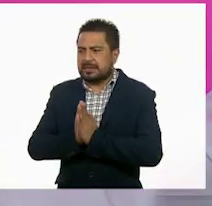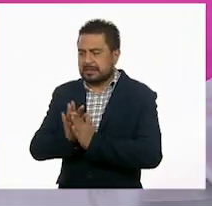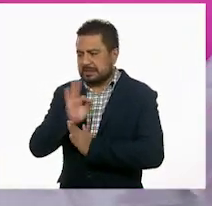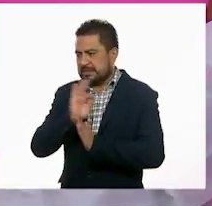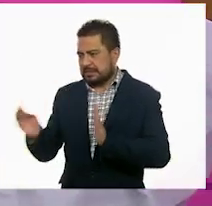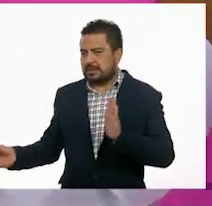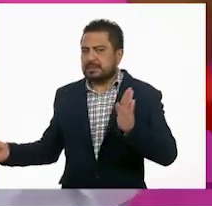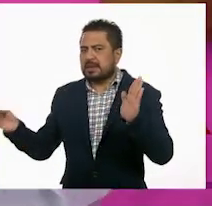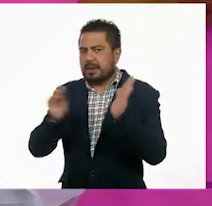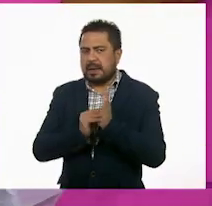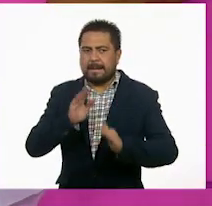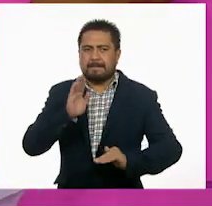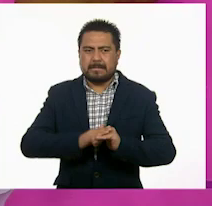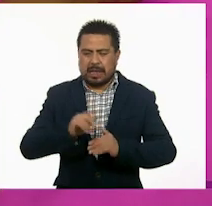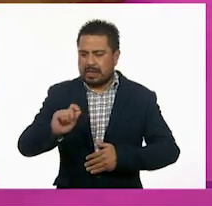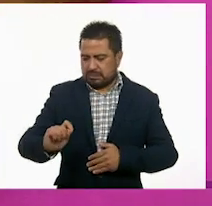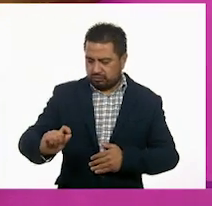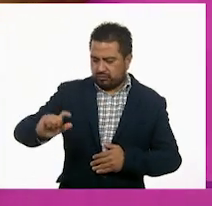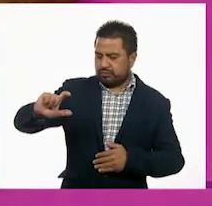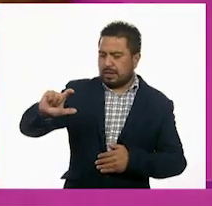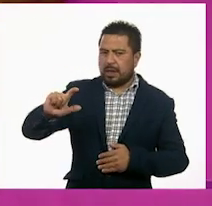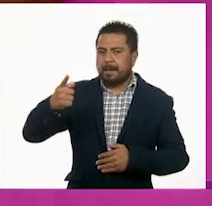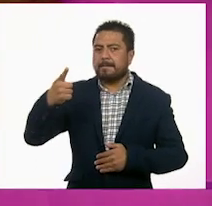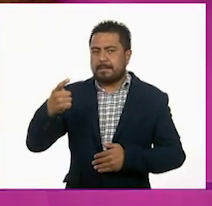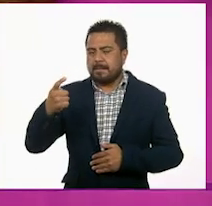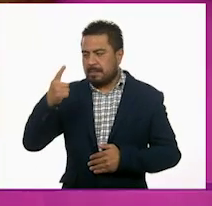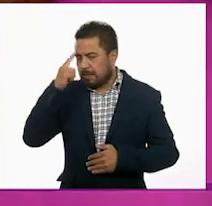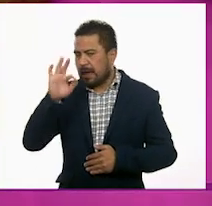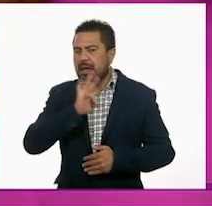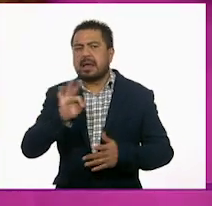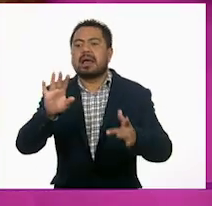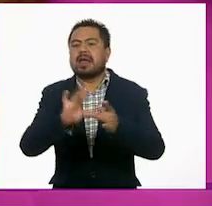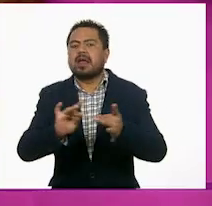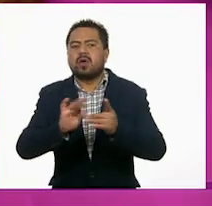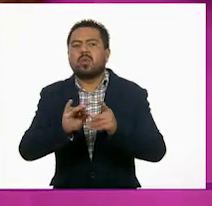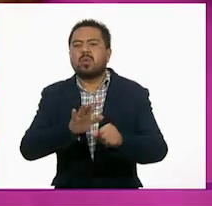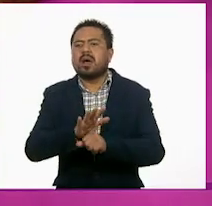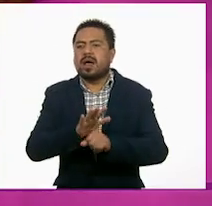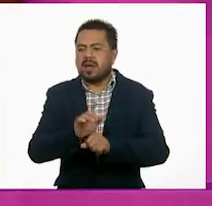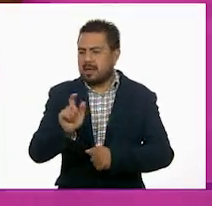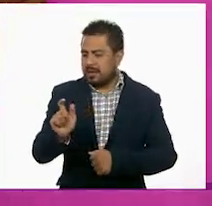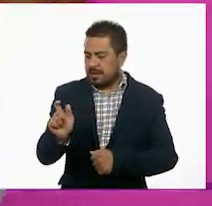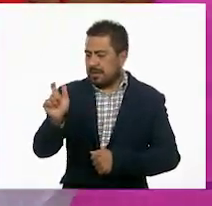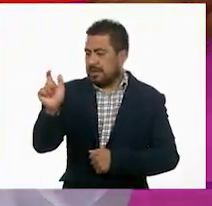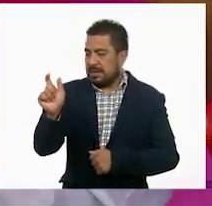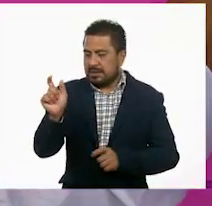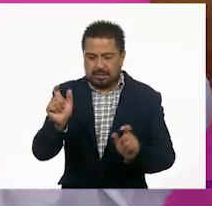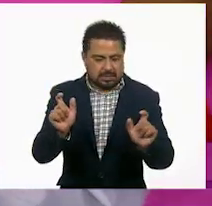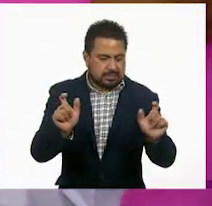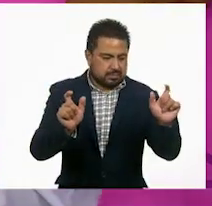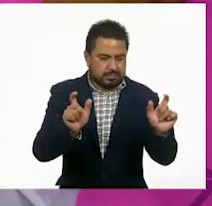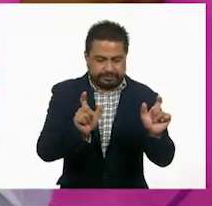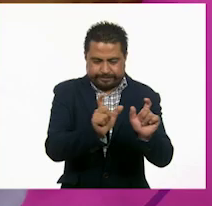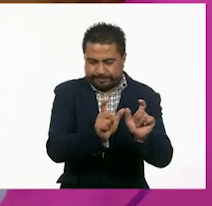marcarlo un poquito más grande, pero primero claro para señalar el punto donde